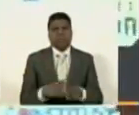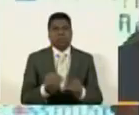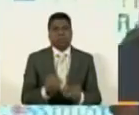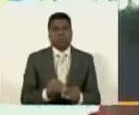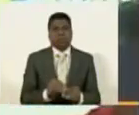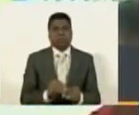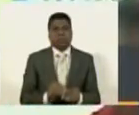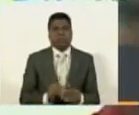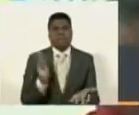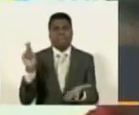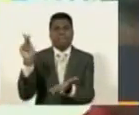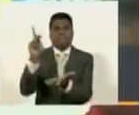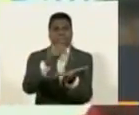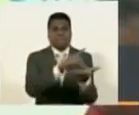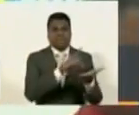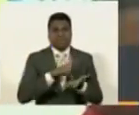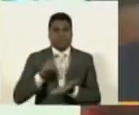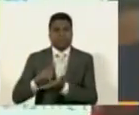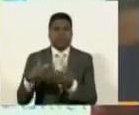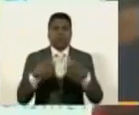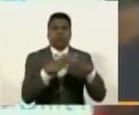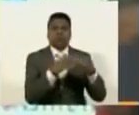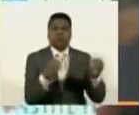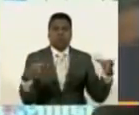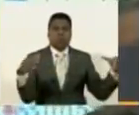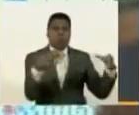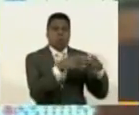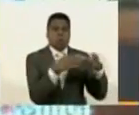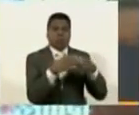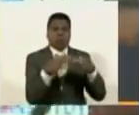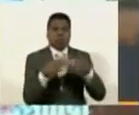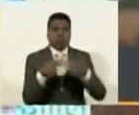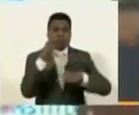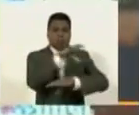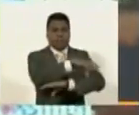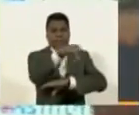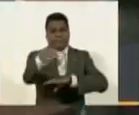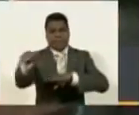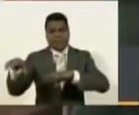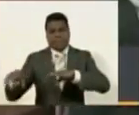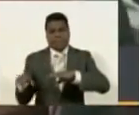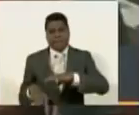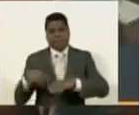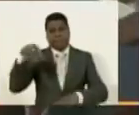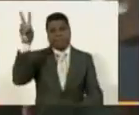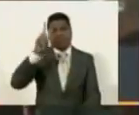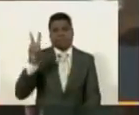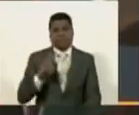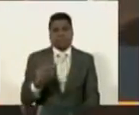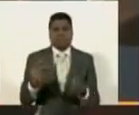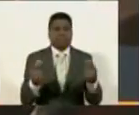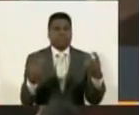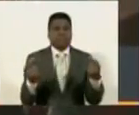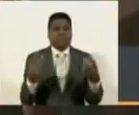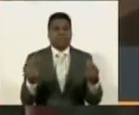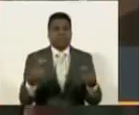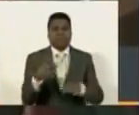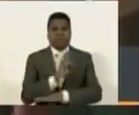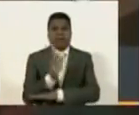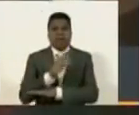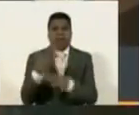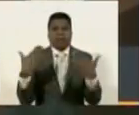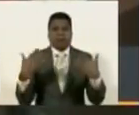presencia de todos los equipos estadales de Venezuela que se han activado, pero de manera